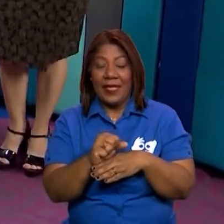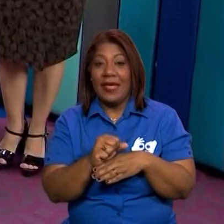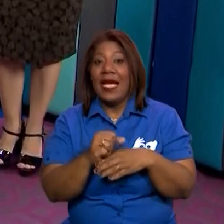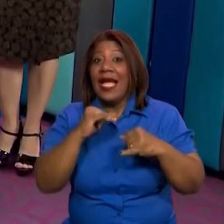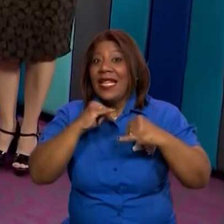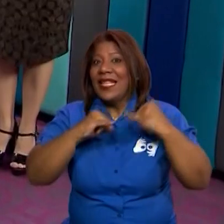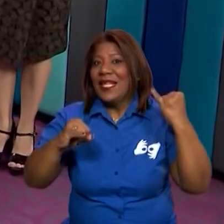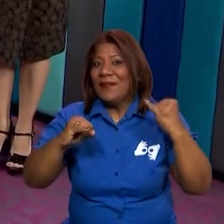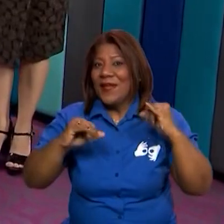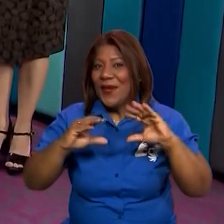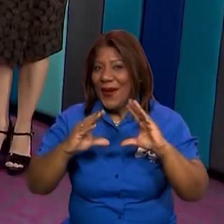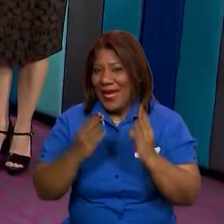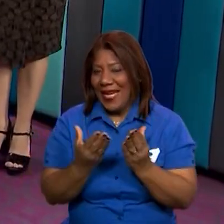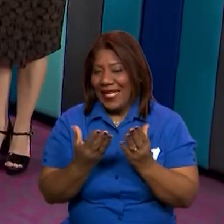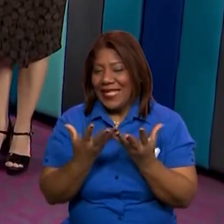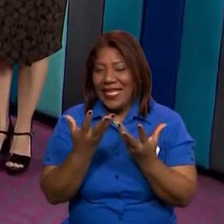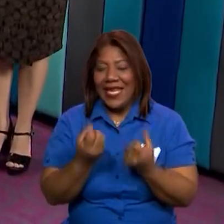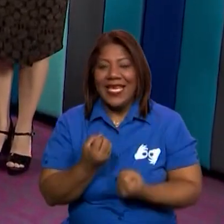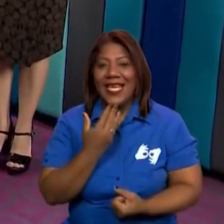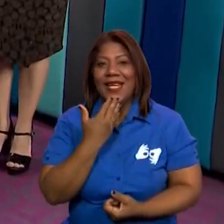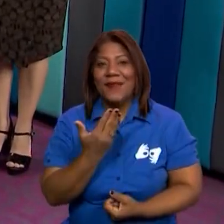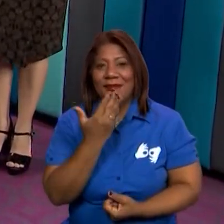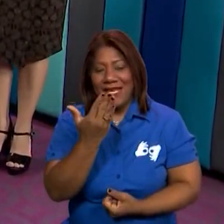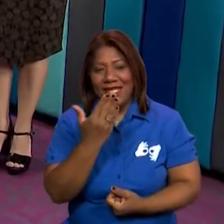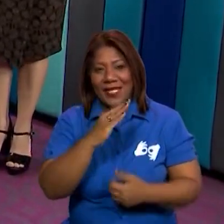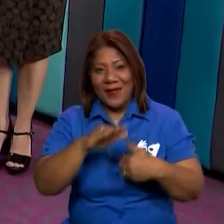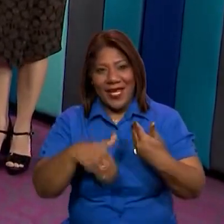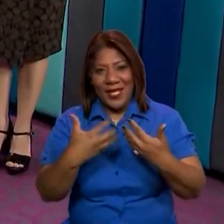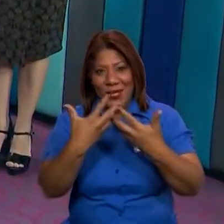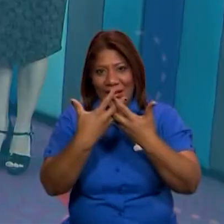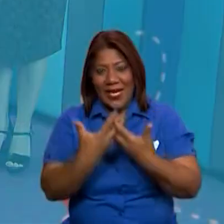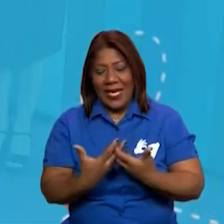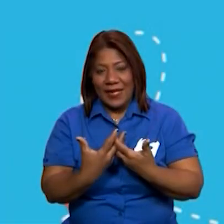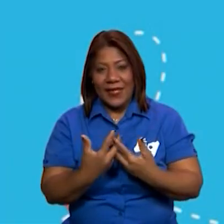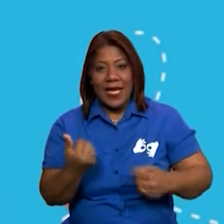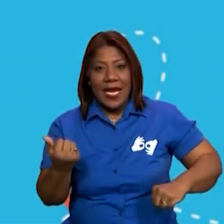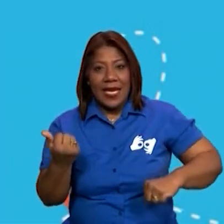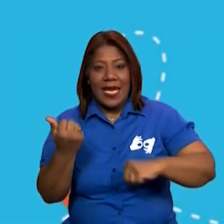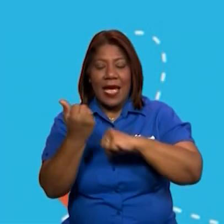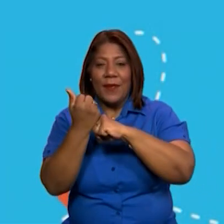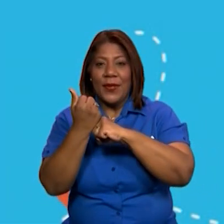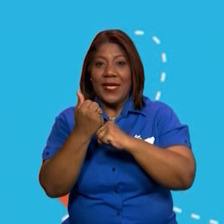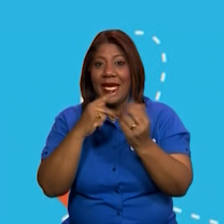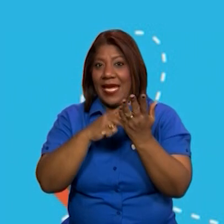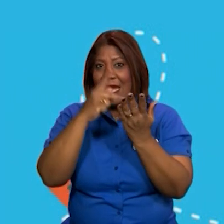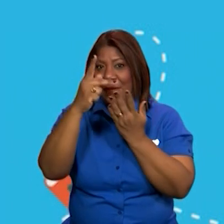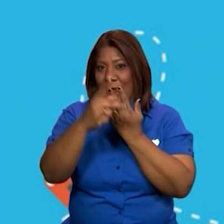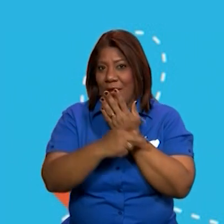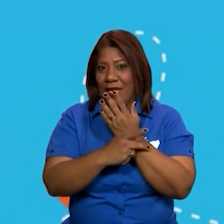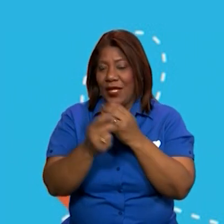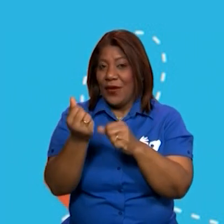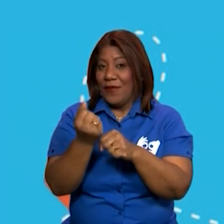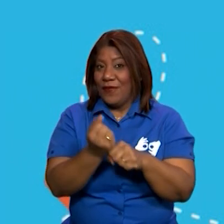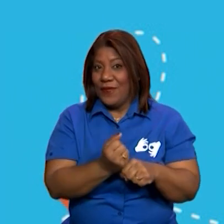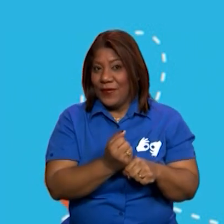que agradecerles a nuestras empresas que apoyan este proyecto: